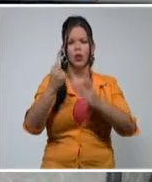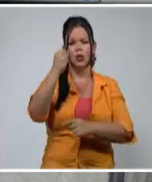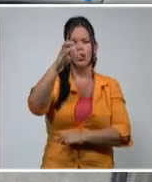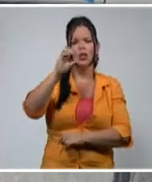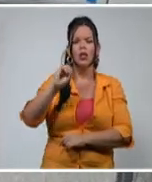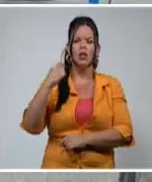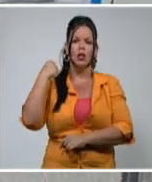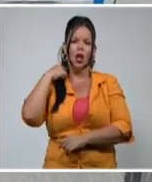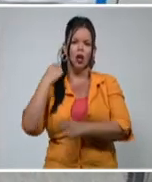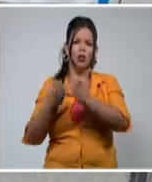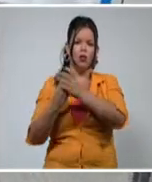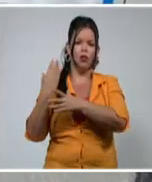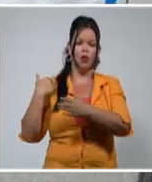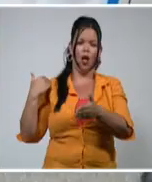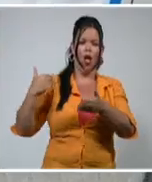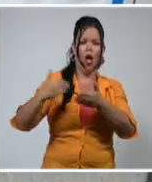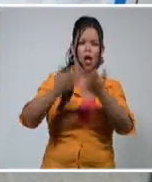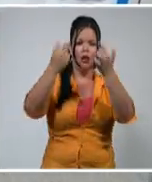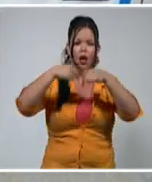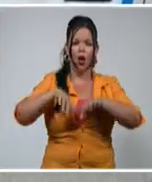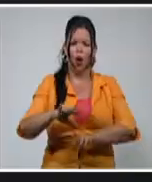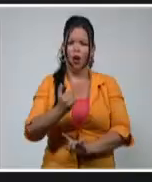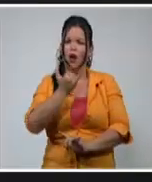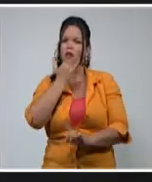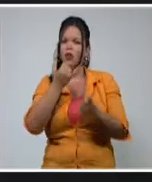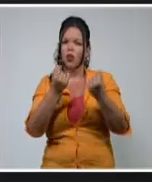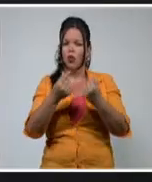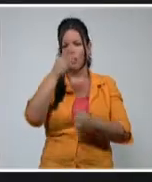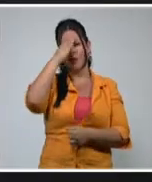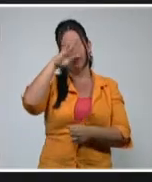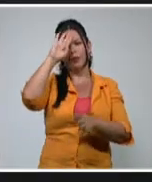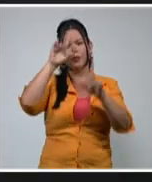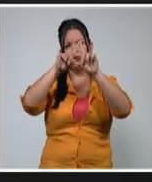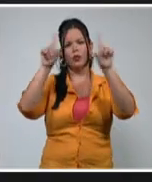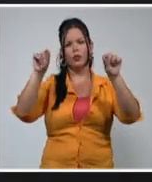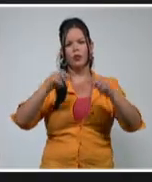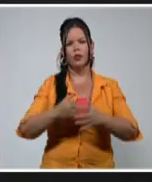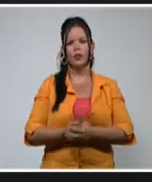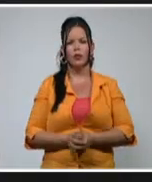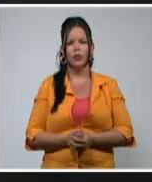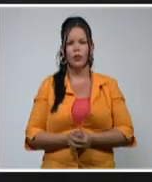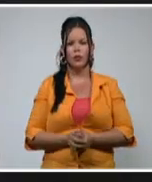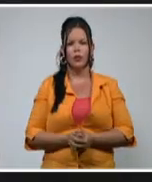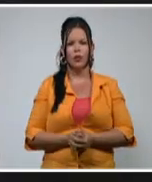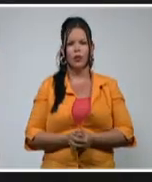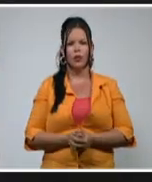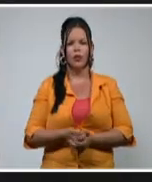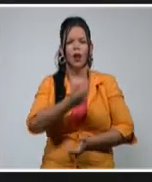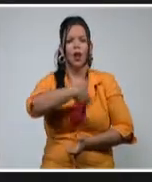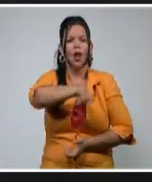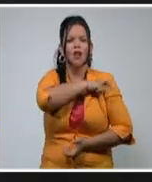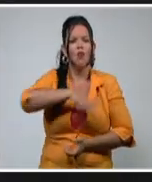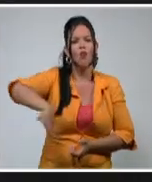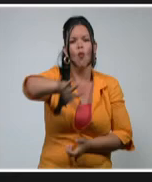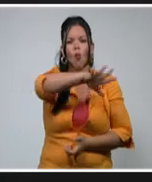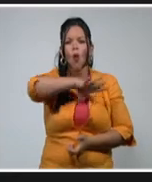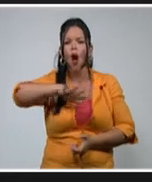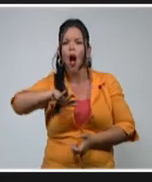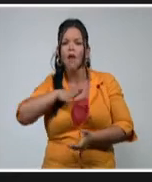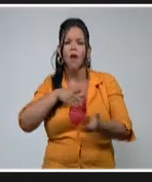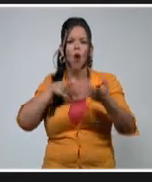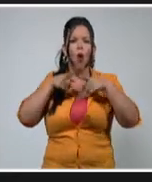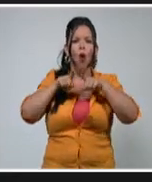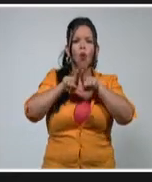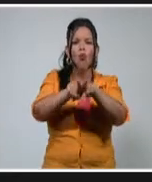obstaculizado el desarrollo económico de la mayor de las Antillas. Es el mismo pueblo que unido grita abajo